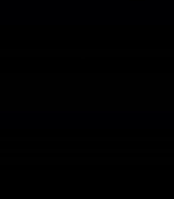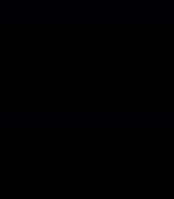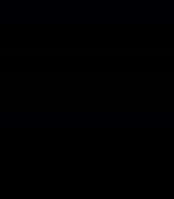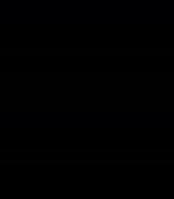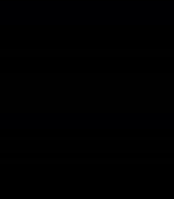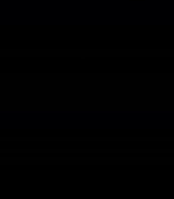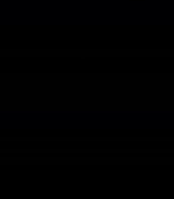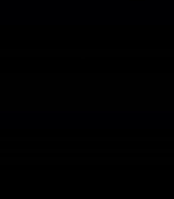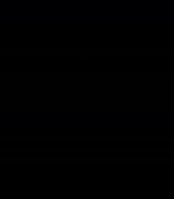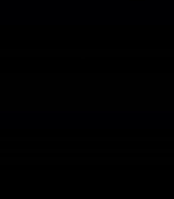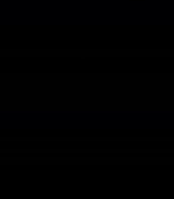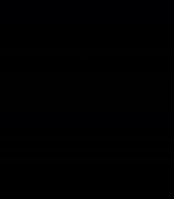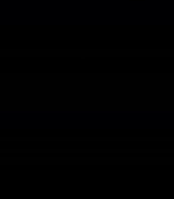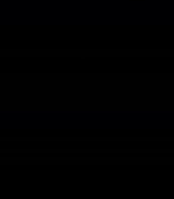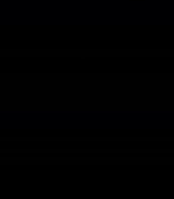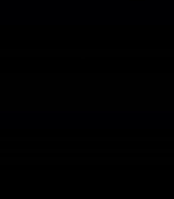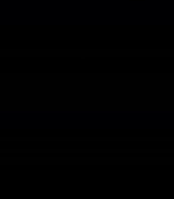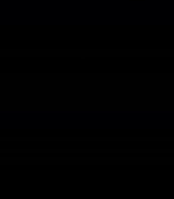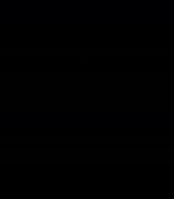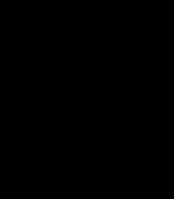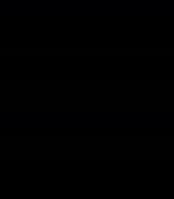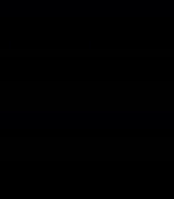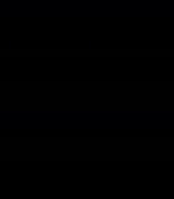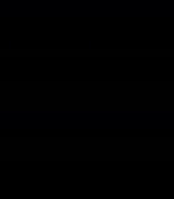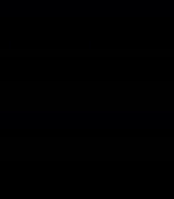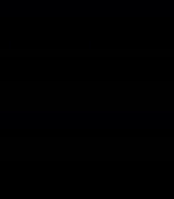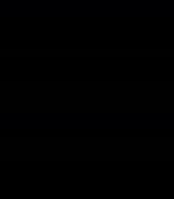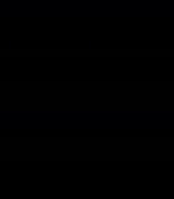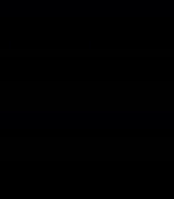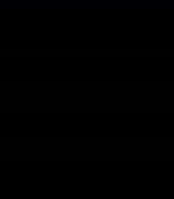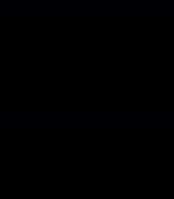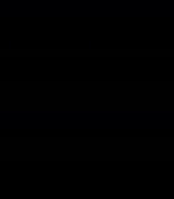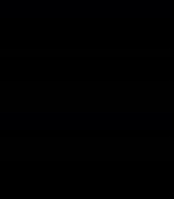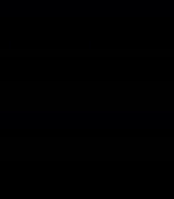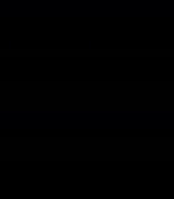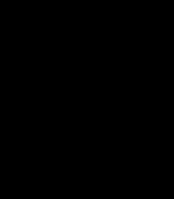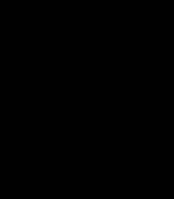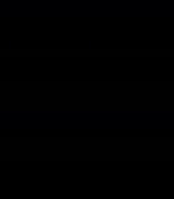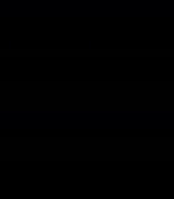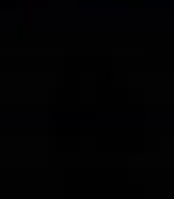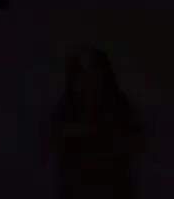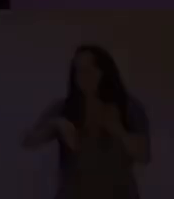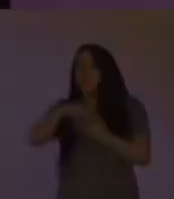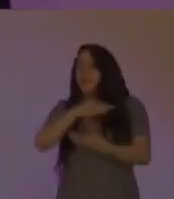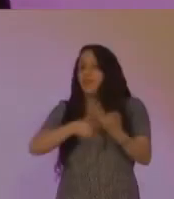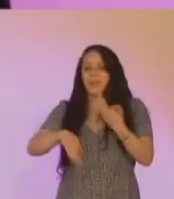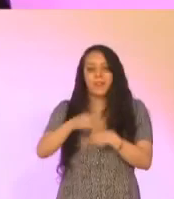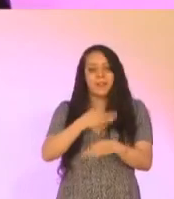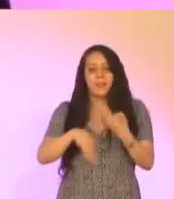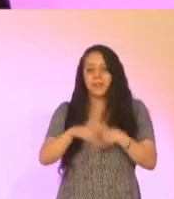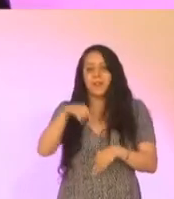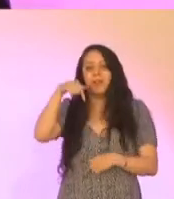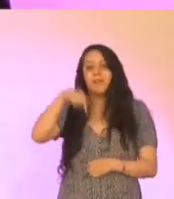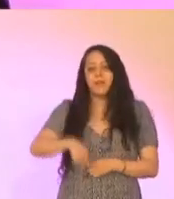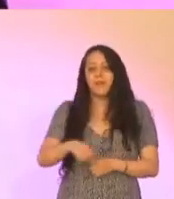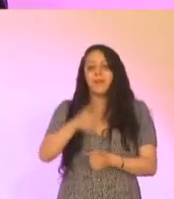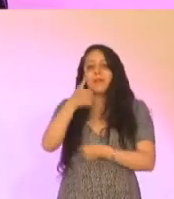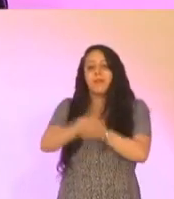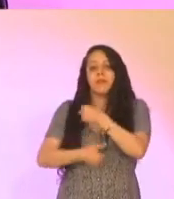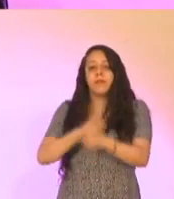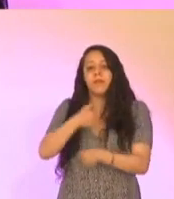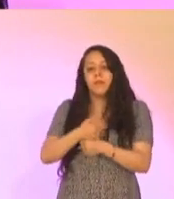de que estos libros que presentamos ya son todos ahora si todos los que vienen de este año todos los que vienen del próximo